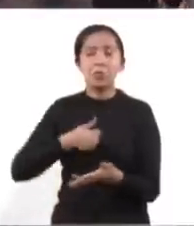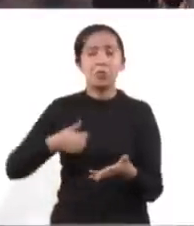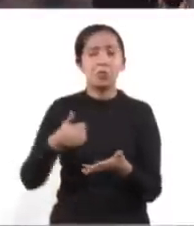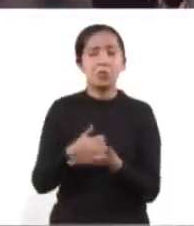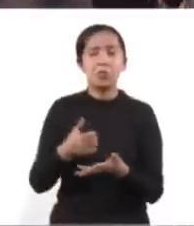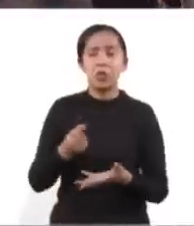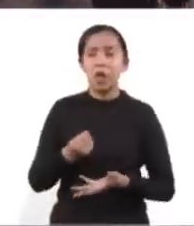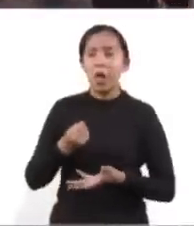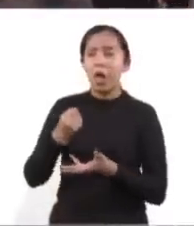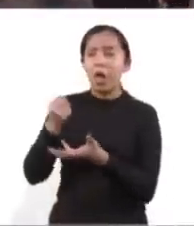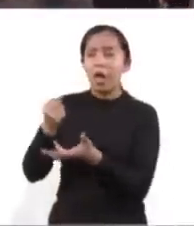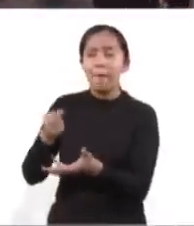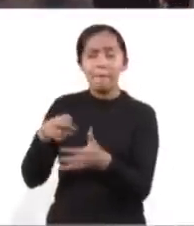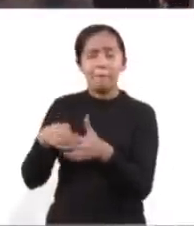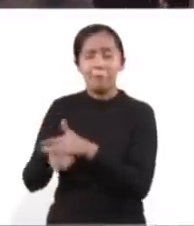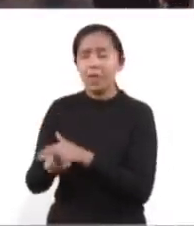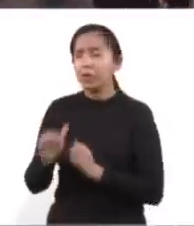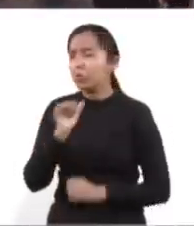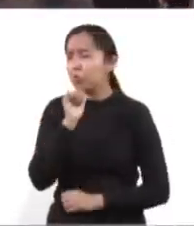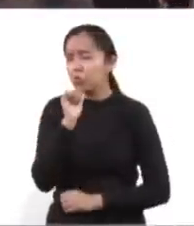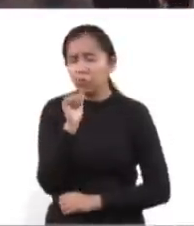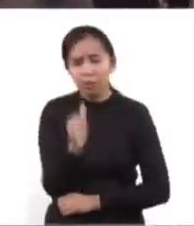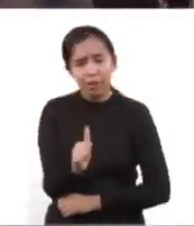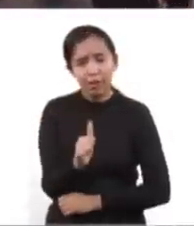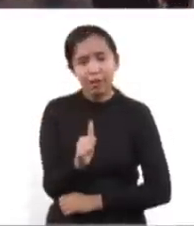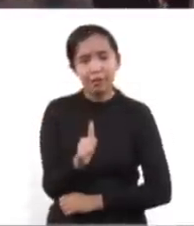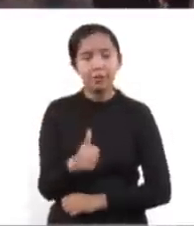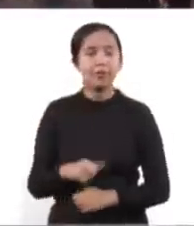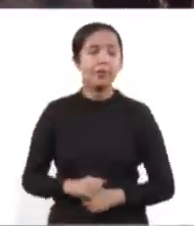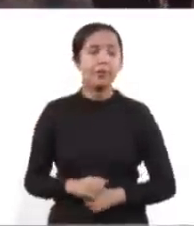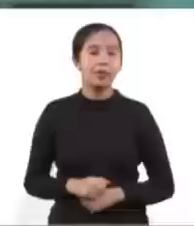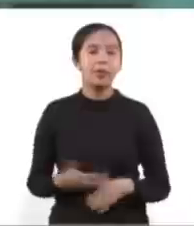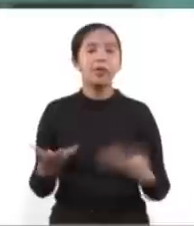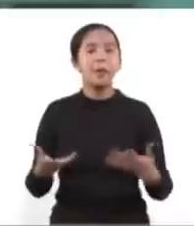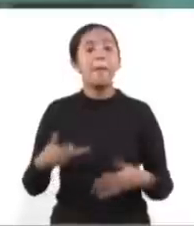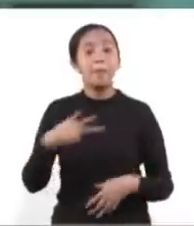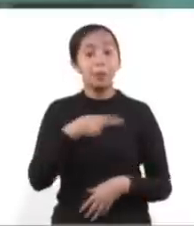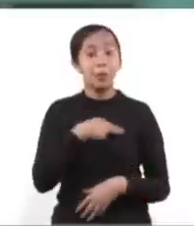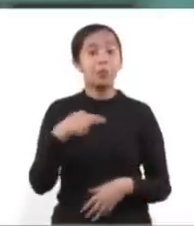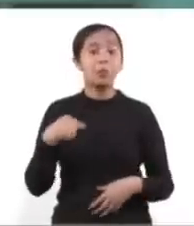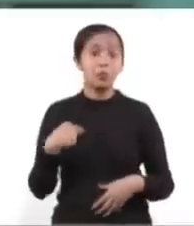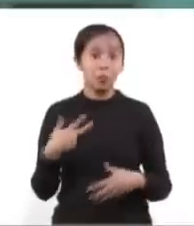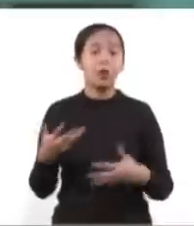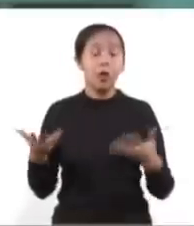nada en el metro. Pues entre otras acciones hemos invertido